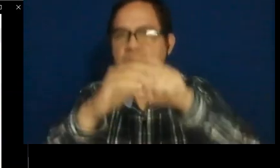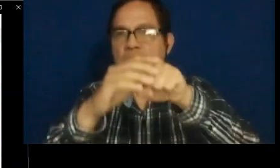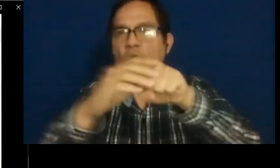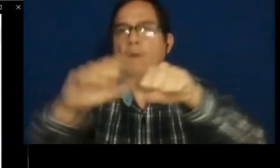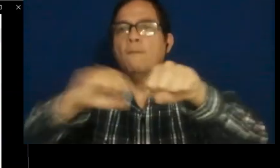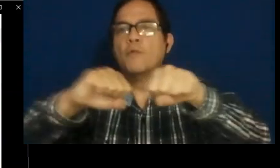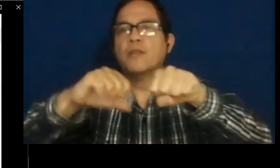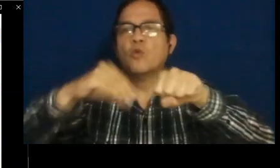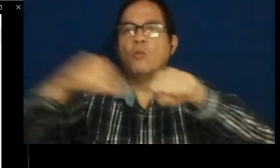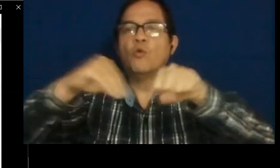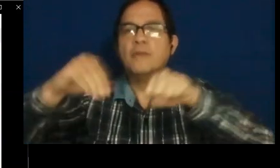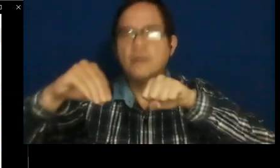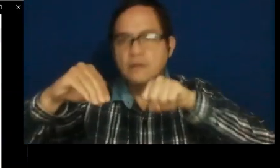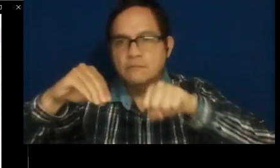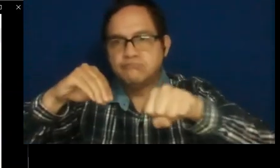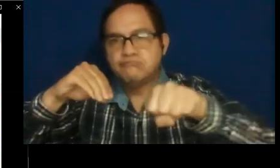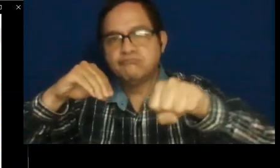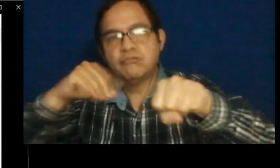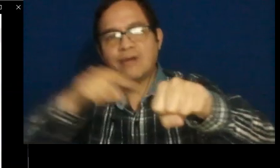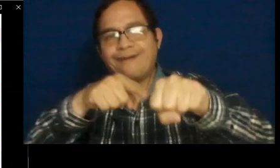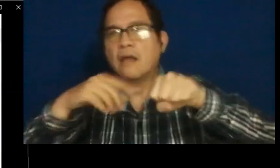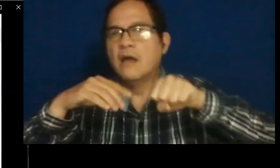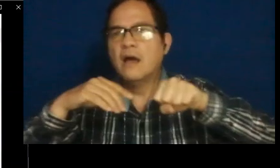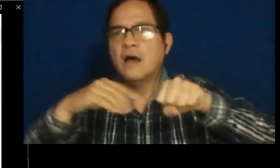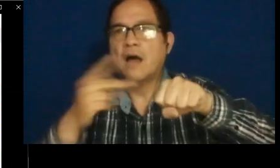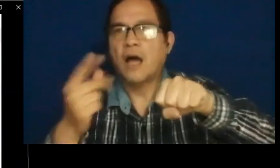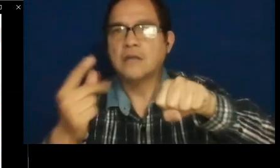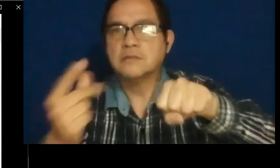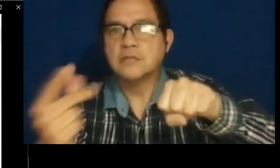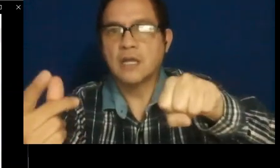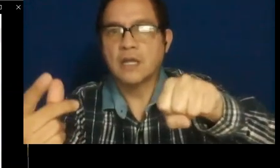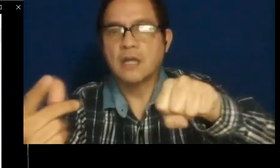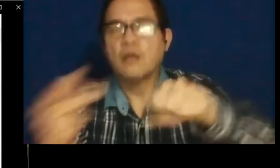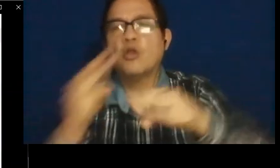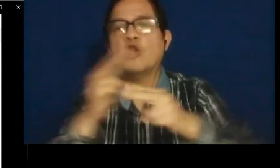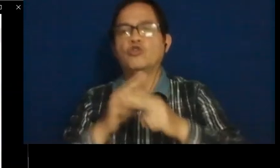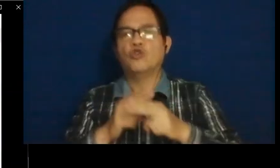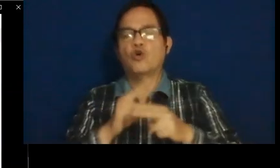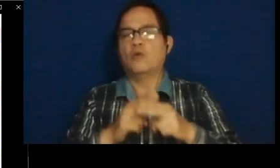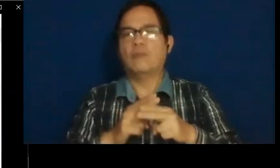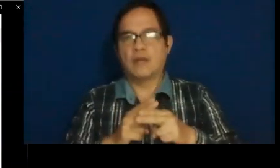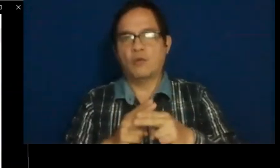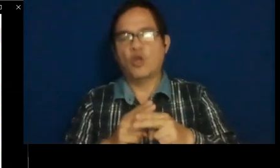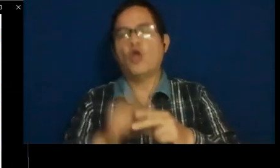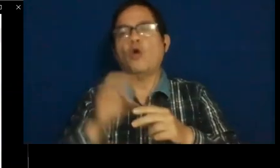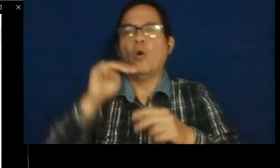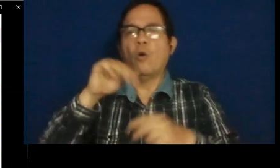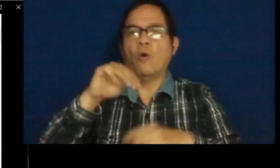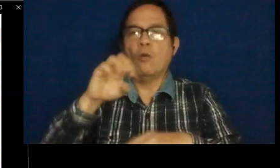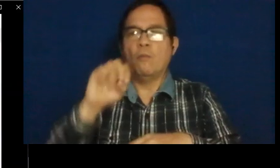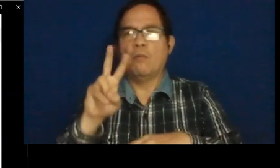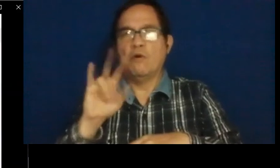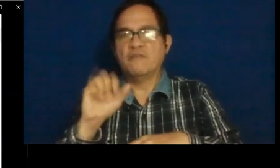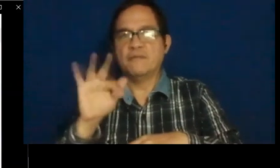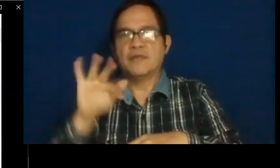movimiento y ese movimiento va a estar acelerado. Ese movimiento se denomina movimiento uniformemente acelerado. Entonces,